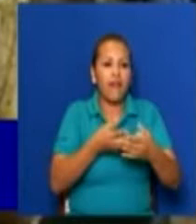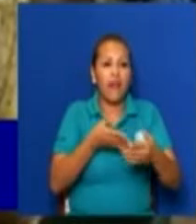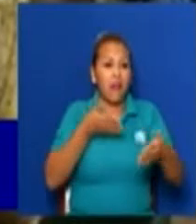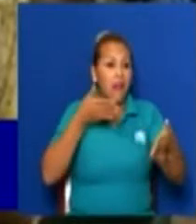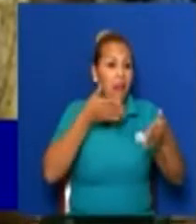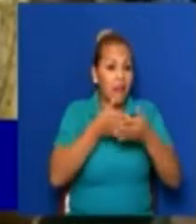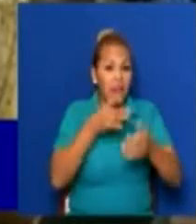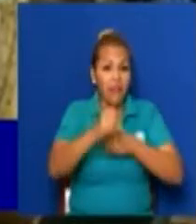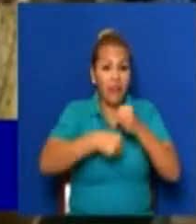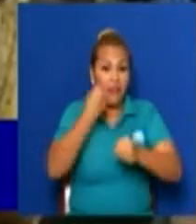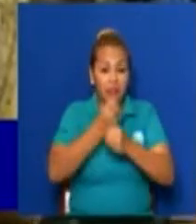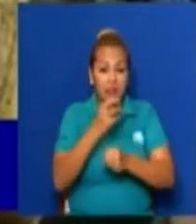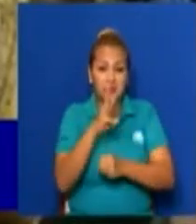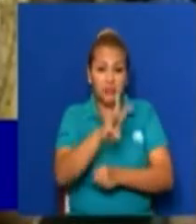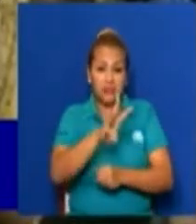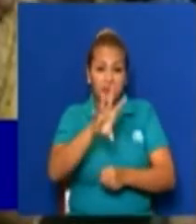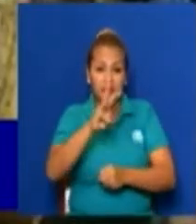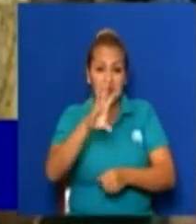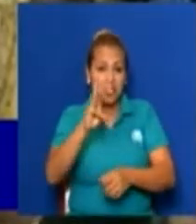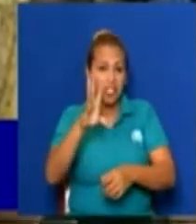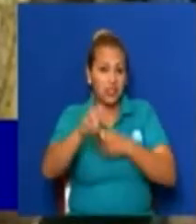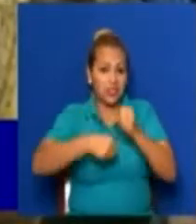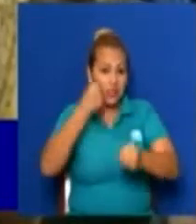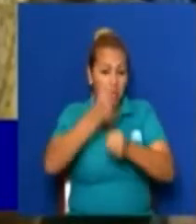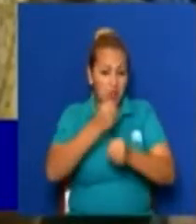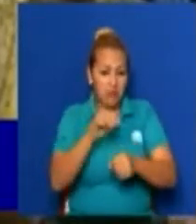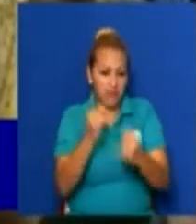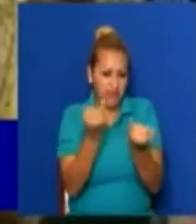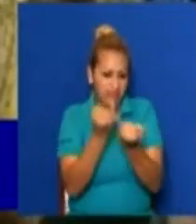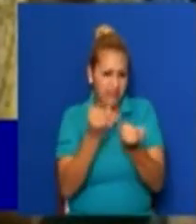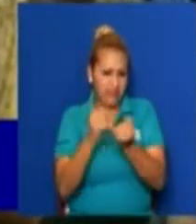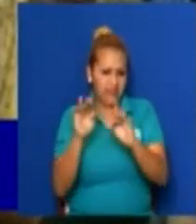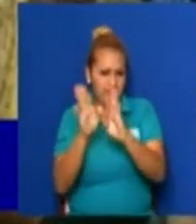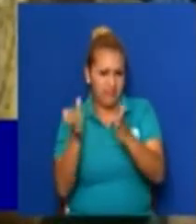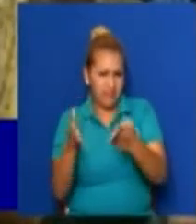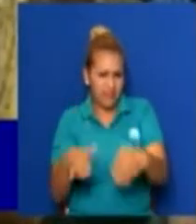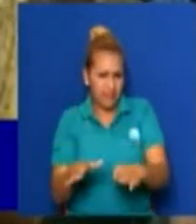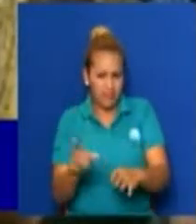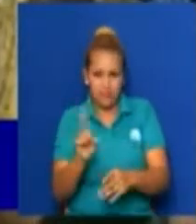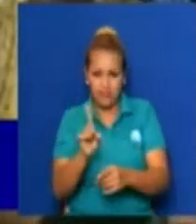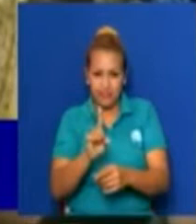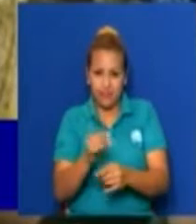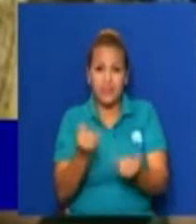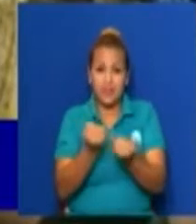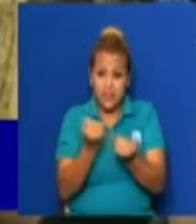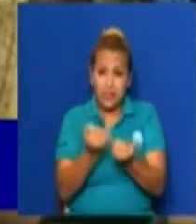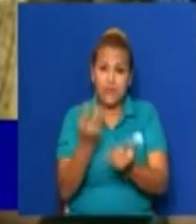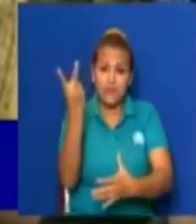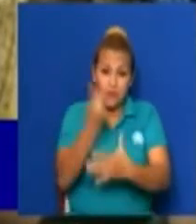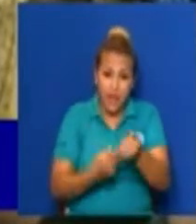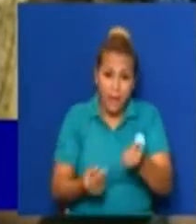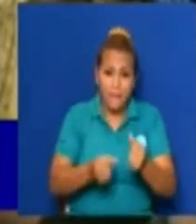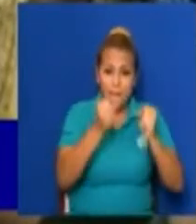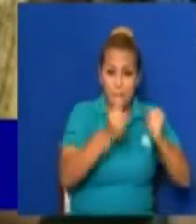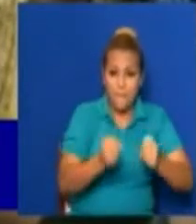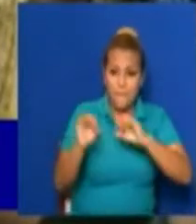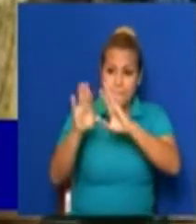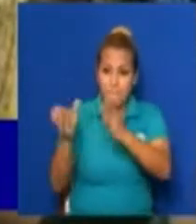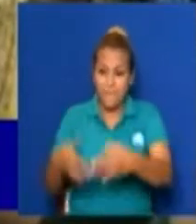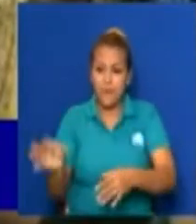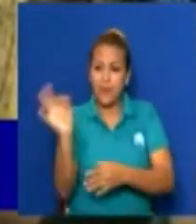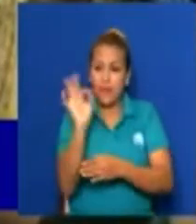golpea. No solo discrimina a las mujeres, sino a los trabajadores en general. Esa es una forma de